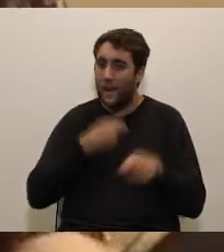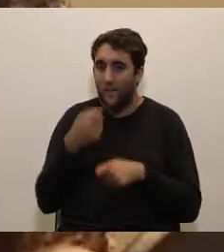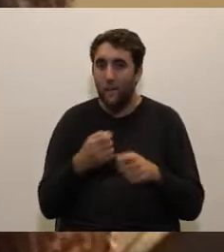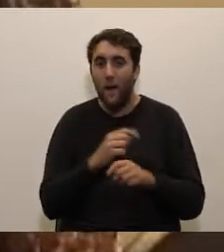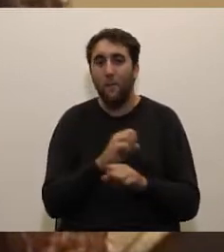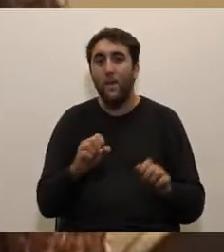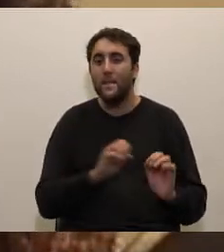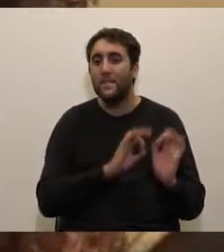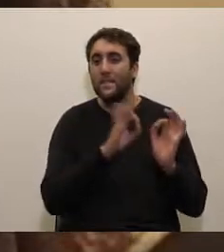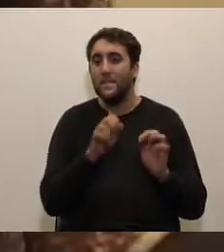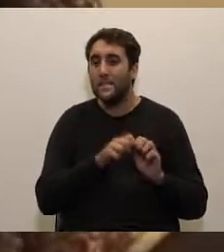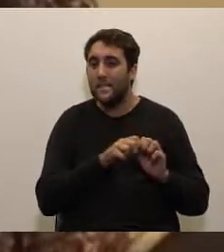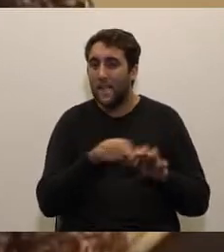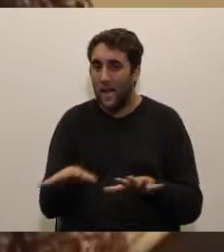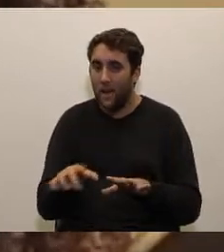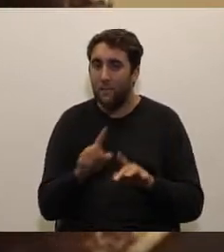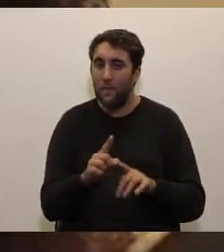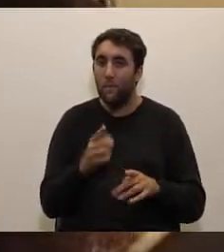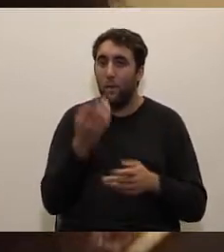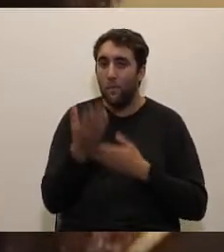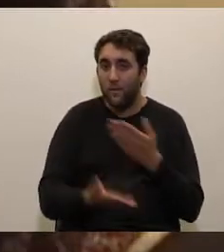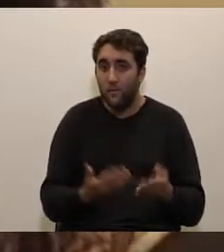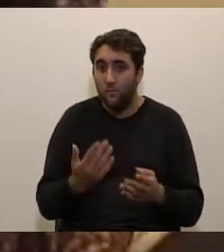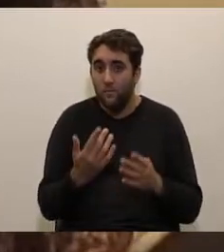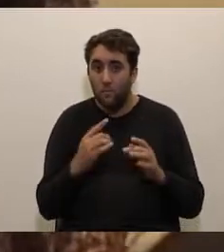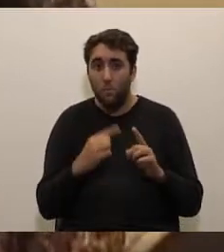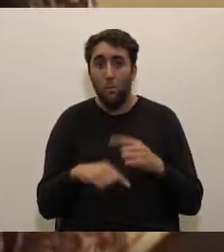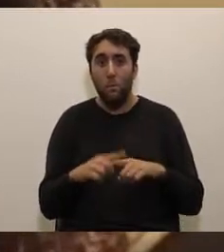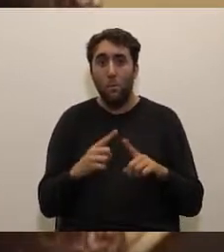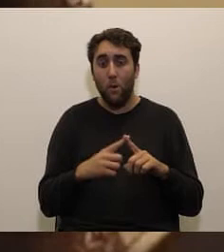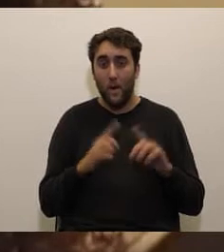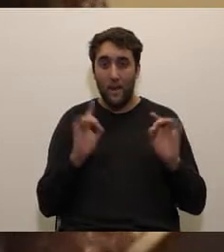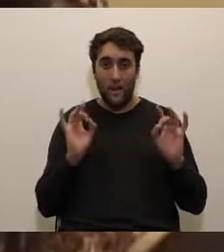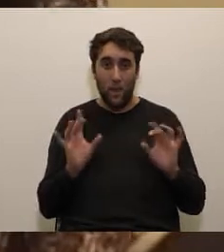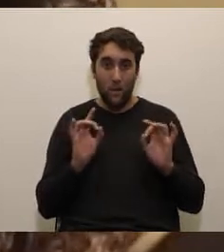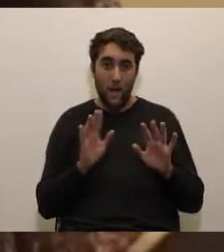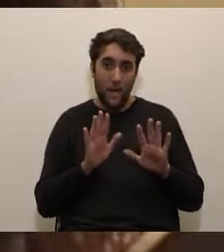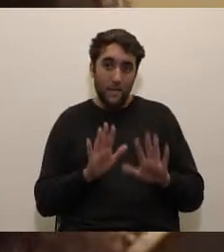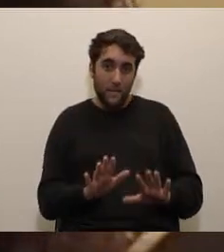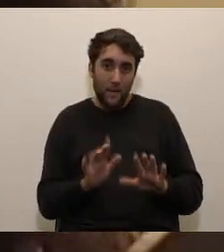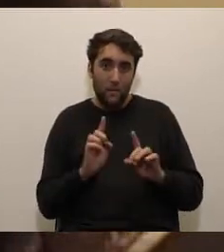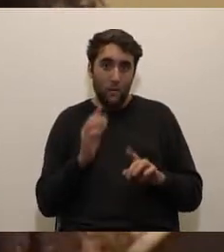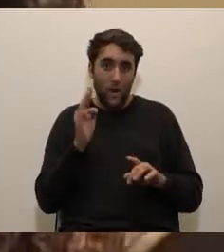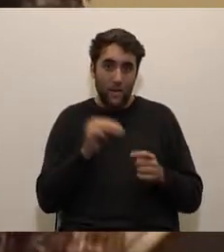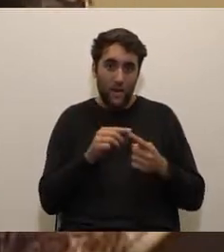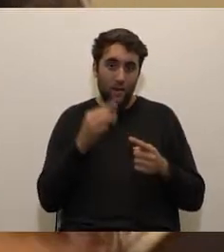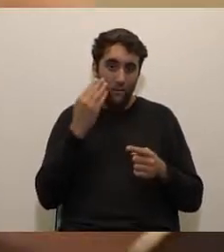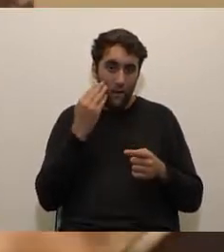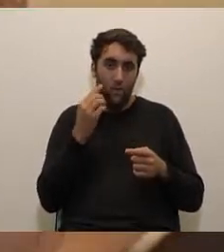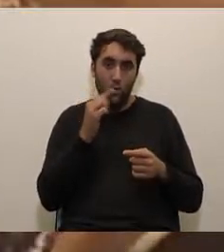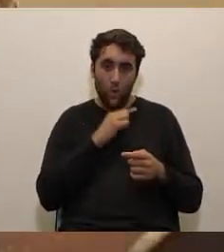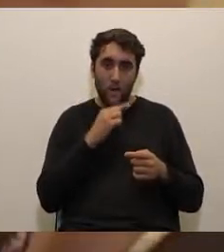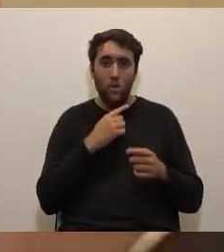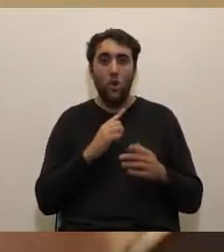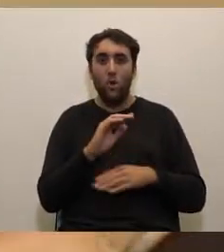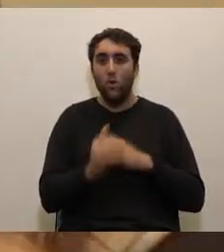un impacto que por defecto no necesariamente las plataformas, especialmente las redes sociales, nos van a dar, aunque